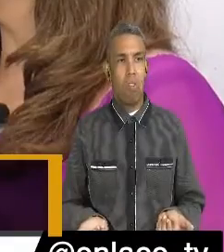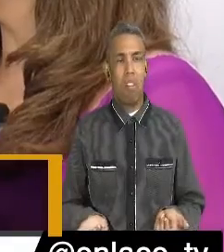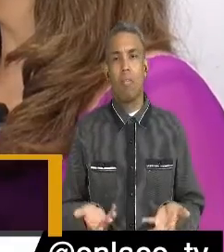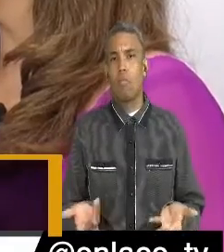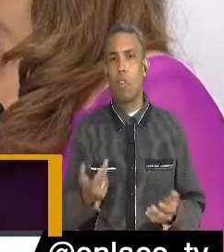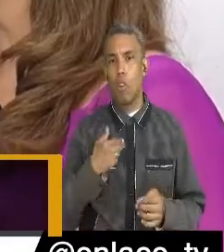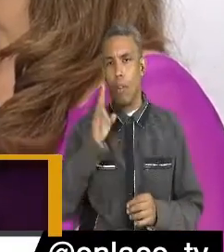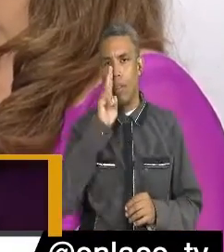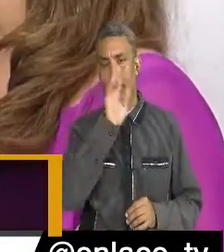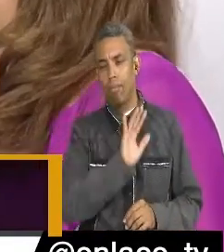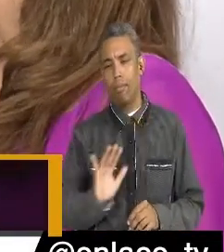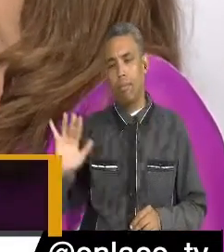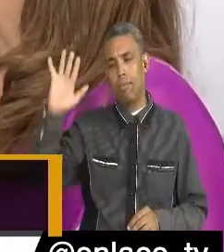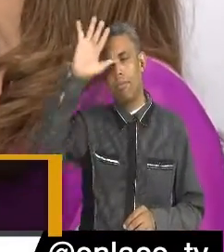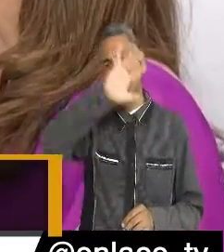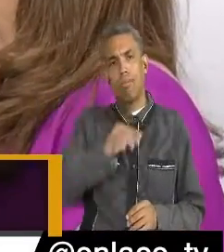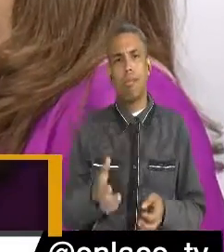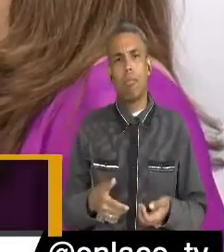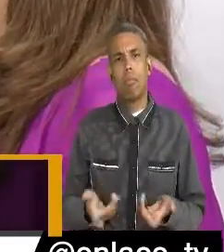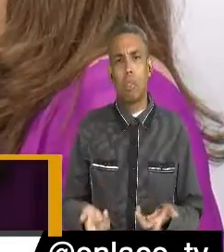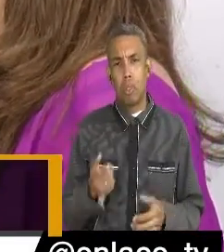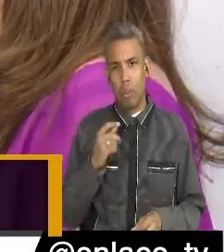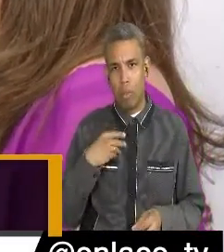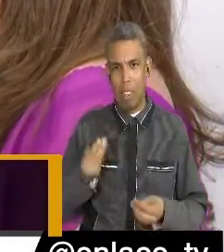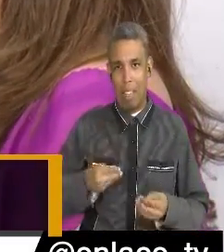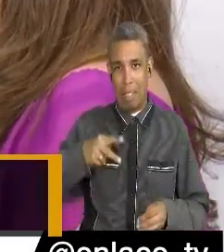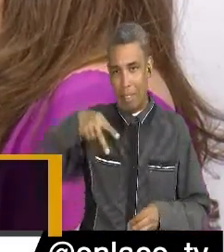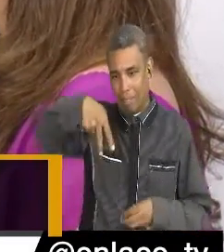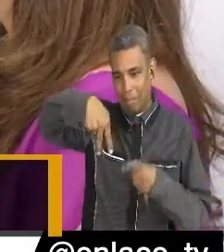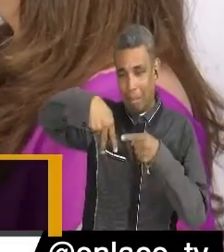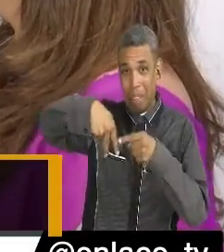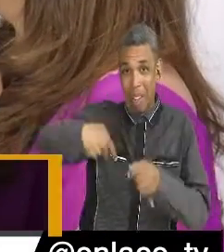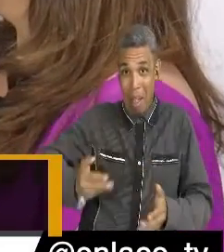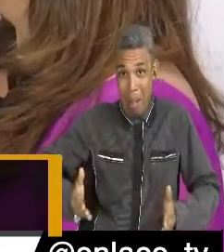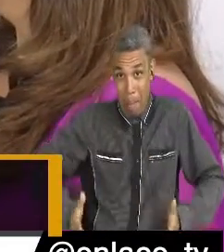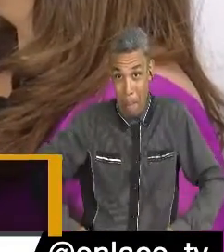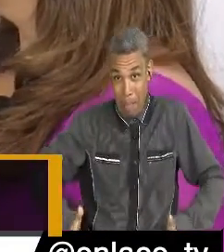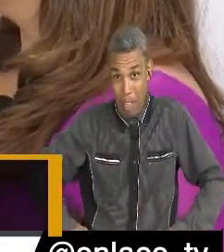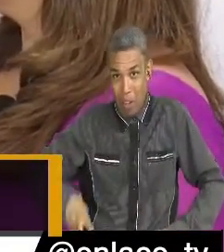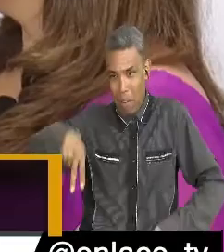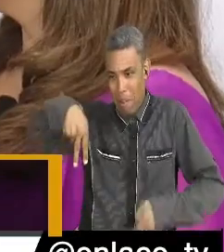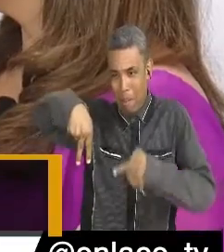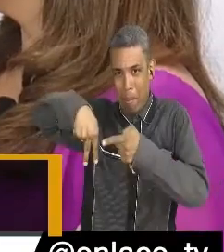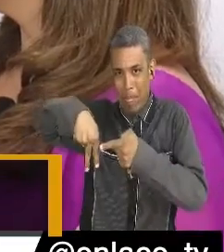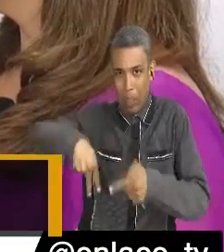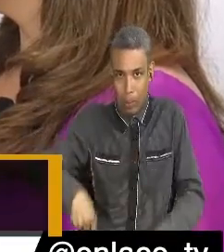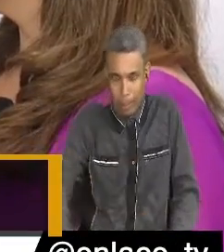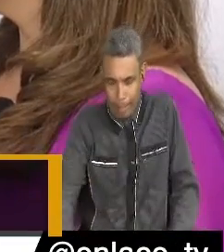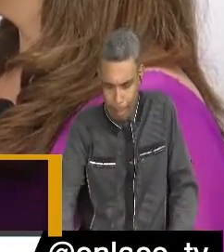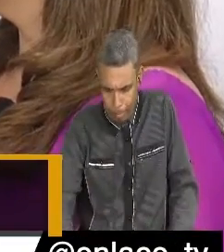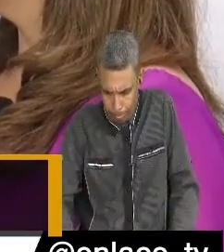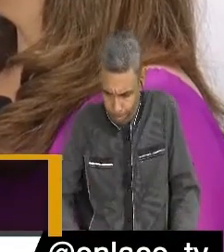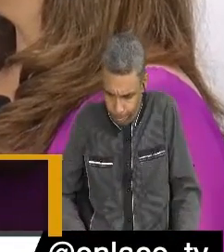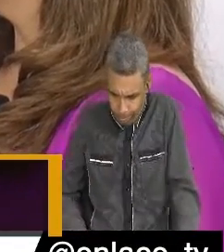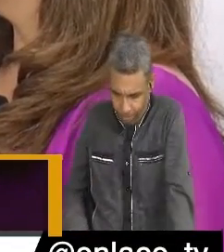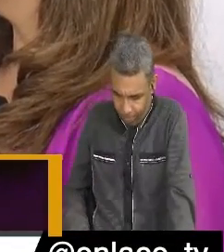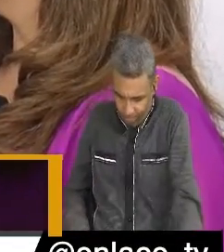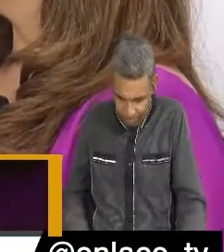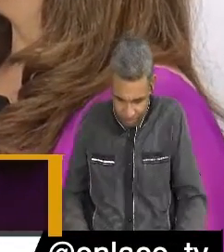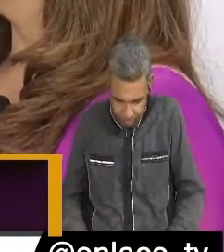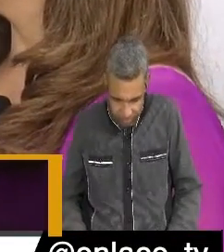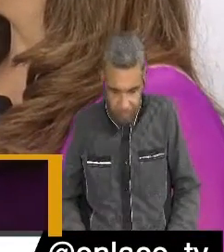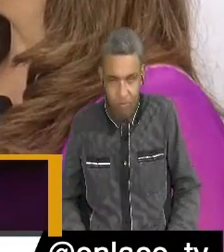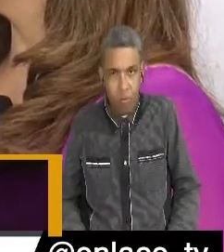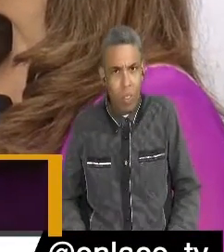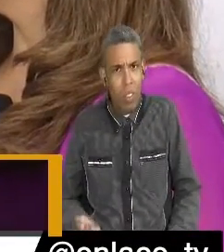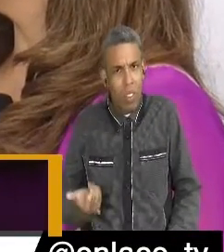nivel nacional que se denomina Remángate, que es un homenaje que le queremos brindar a los héroes que han perdido alguna